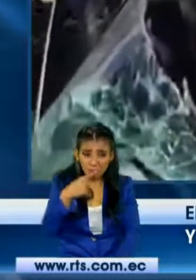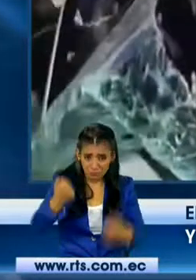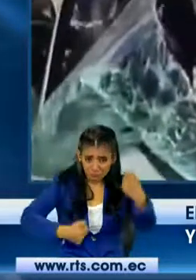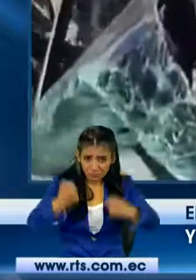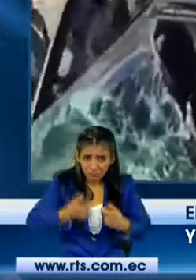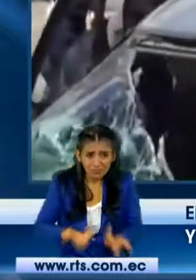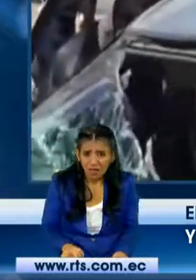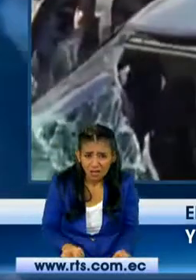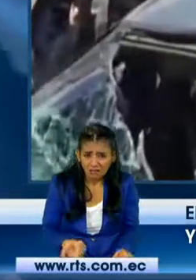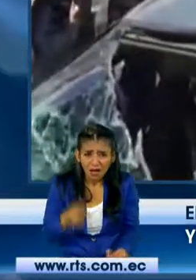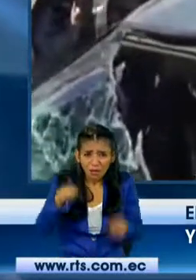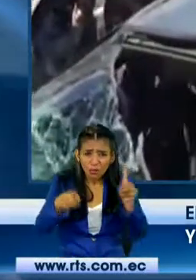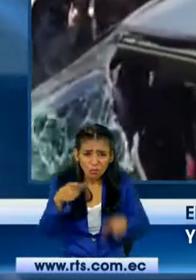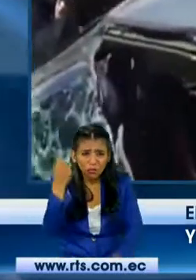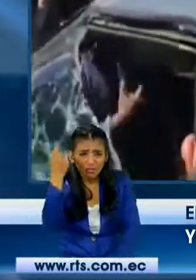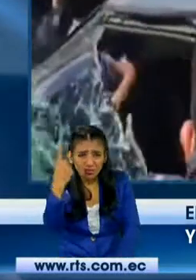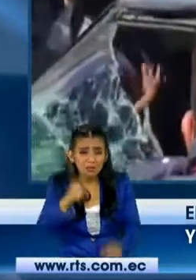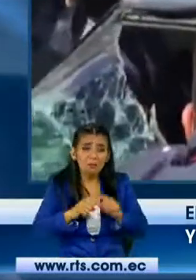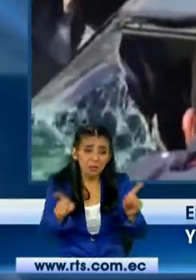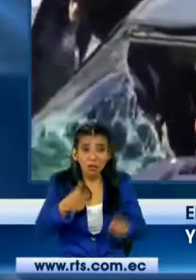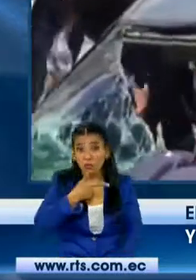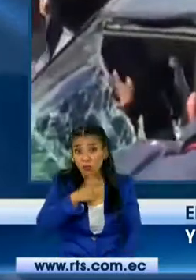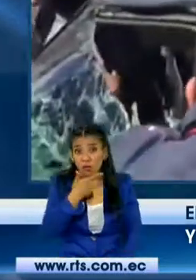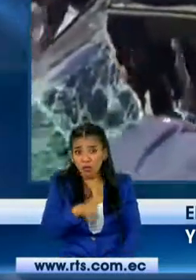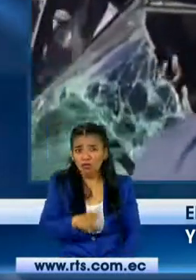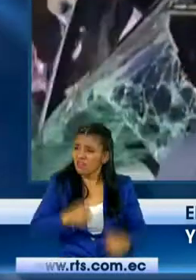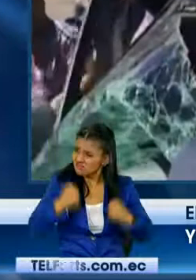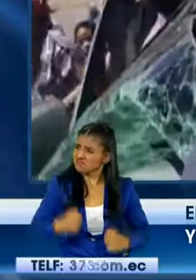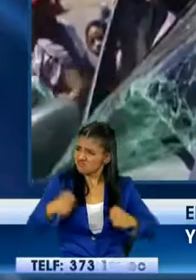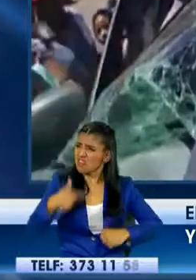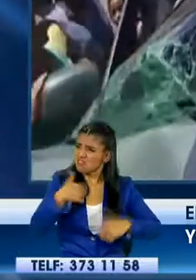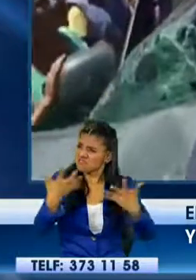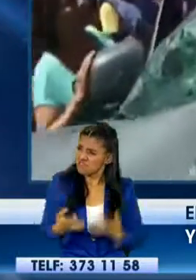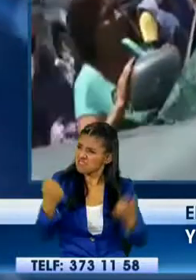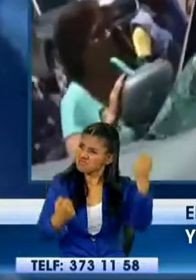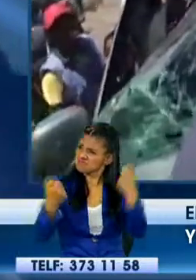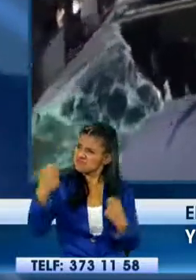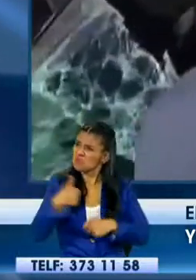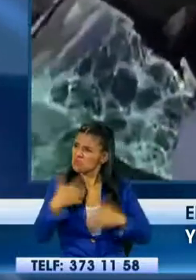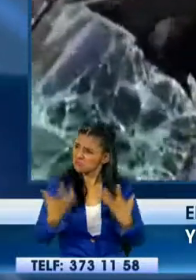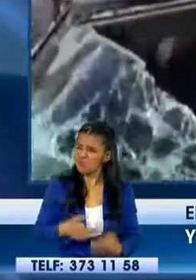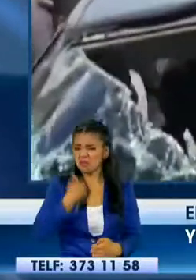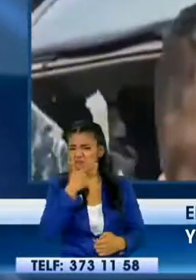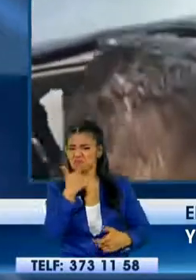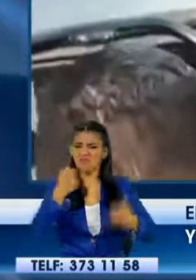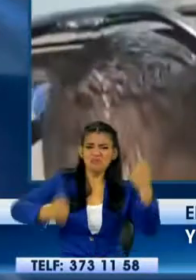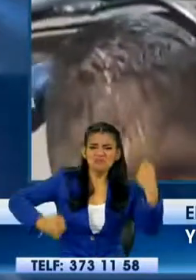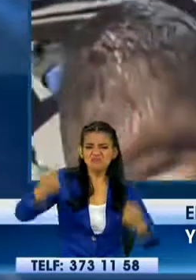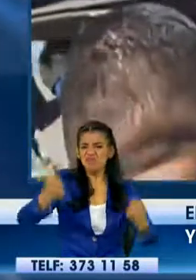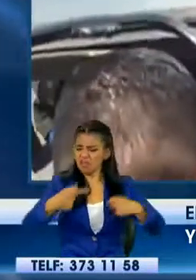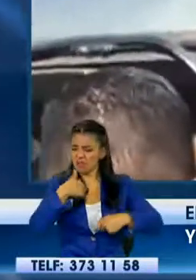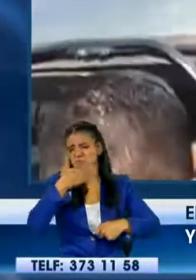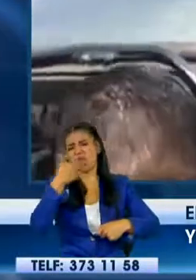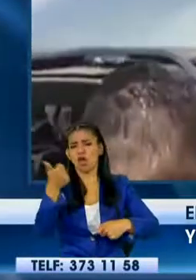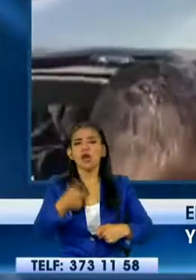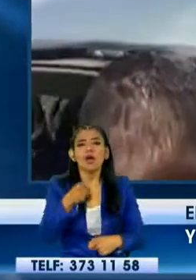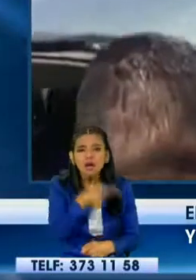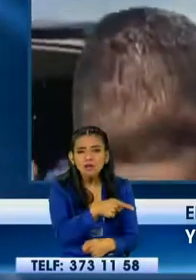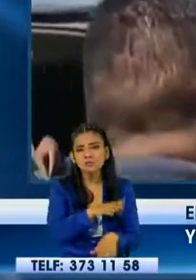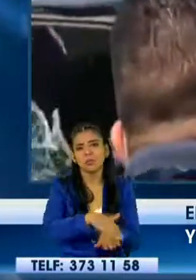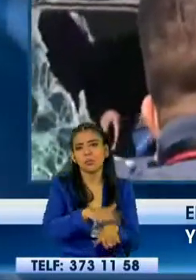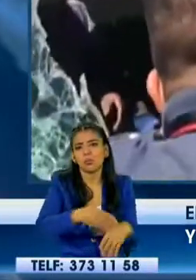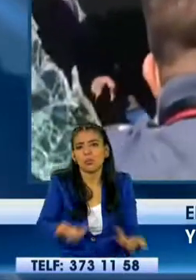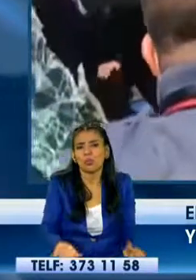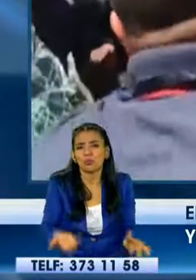conduzca. Hay cosas que uno no entiende, pero los borrachitos son tercos, ¿no? No, yo conduzco mejor pegado a los tragos. Esas son las consecuencias.